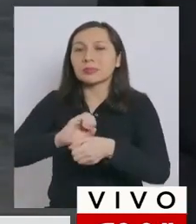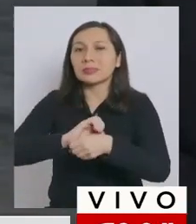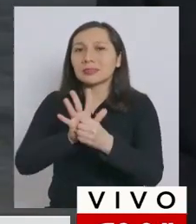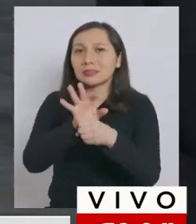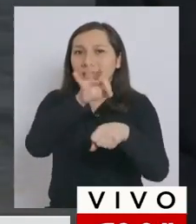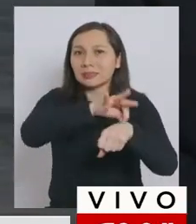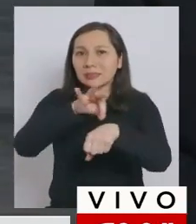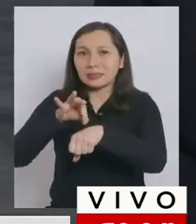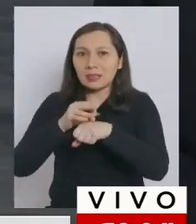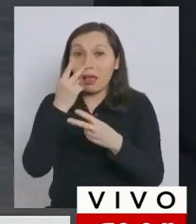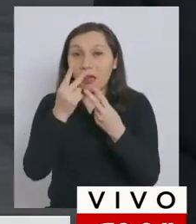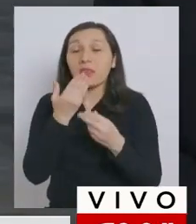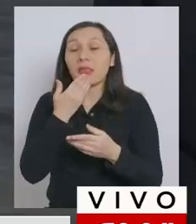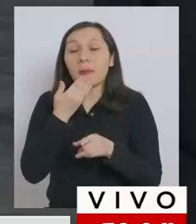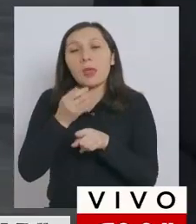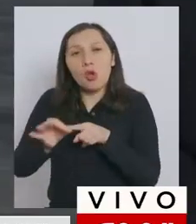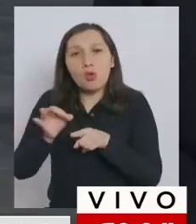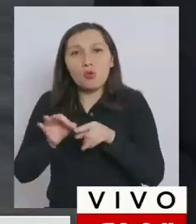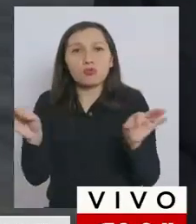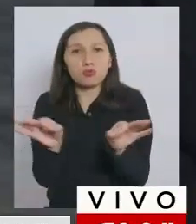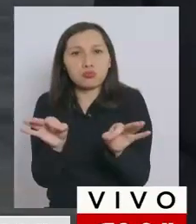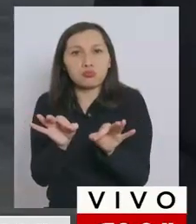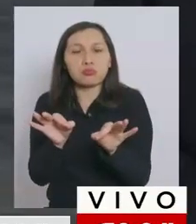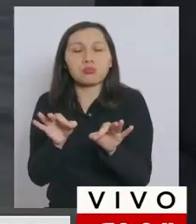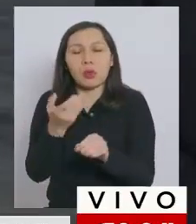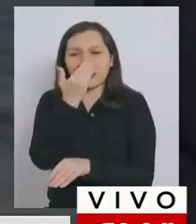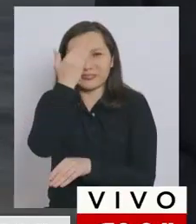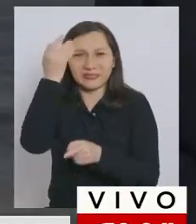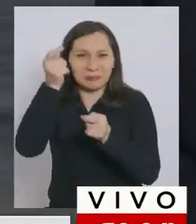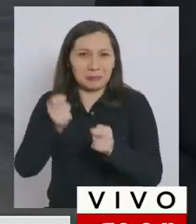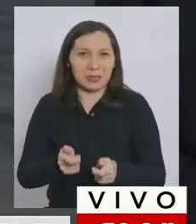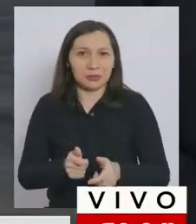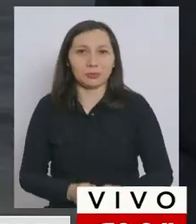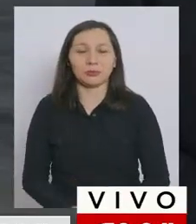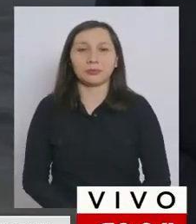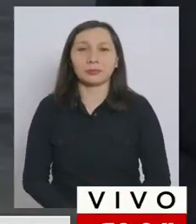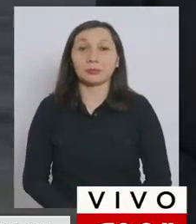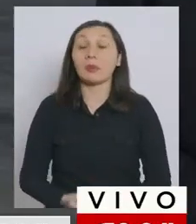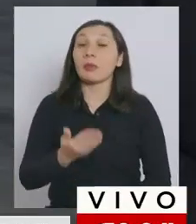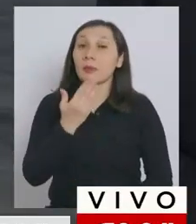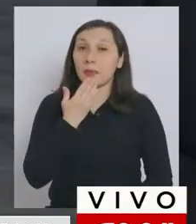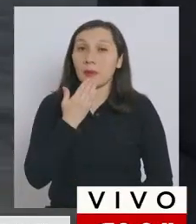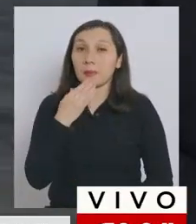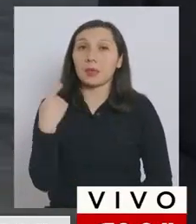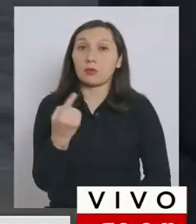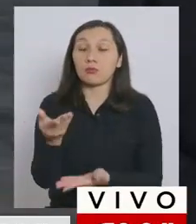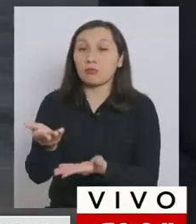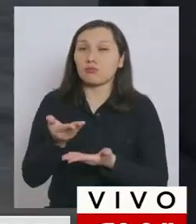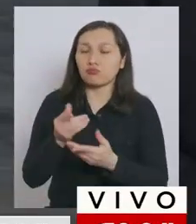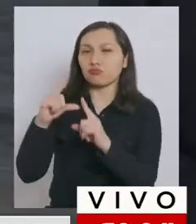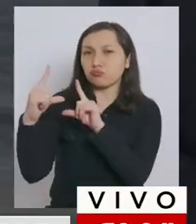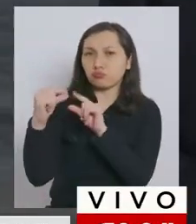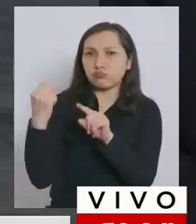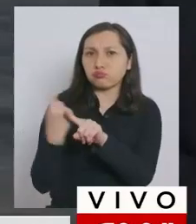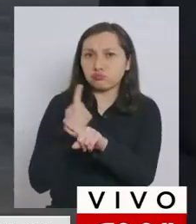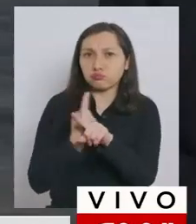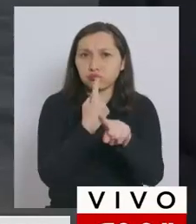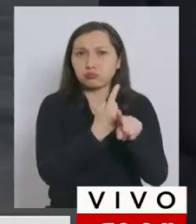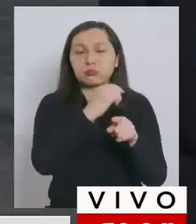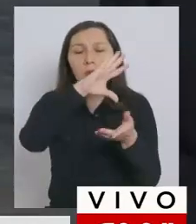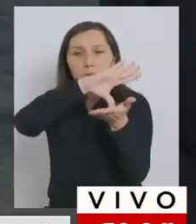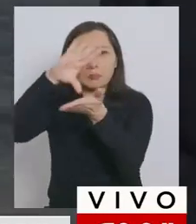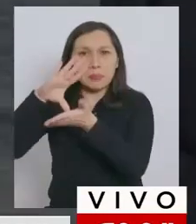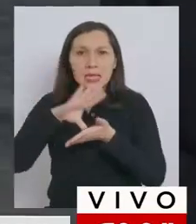y las recomendaciones de los expertos también estamos obteniendo conversaciones a nivel internacional